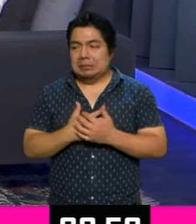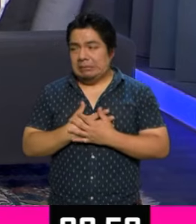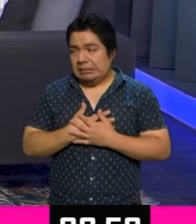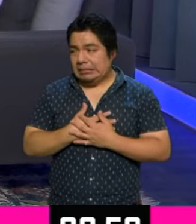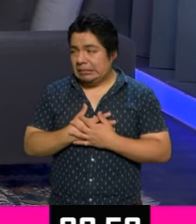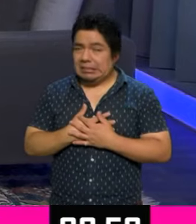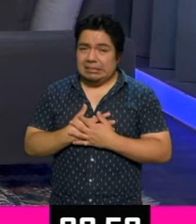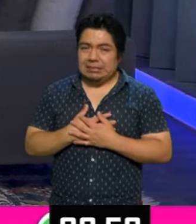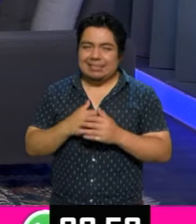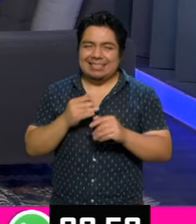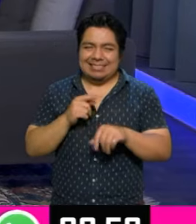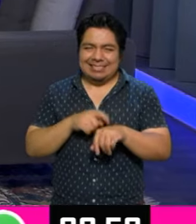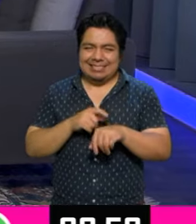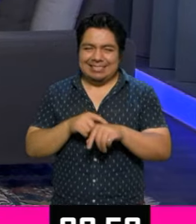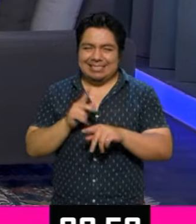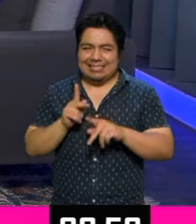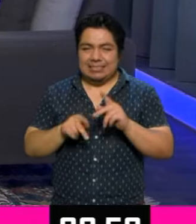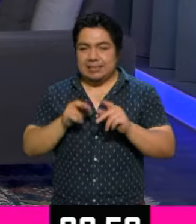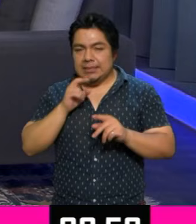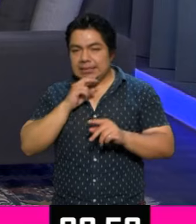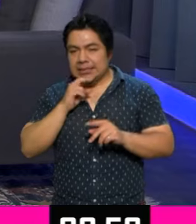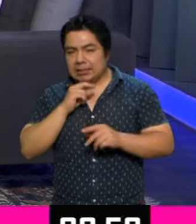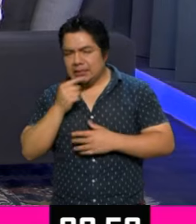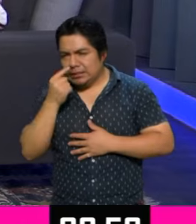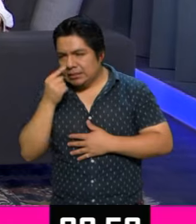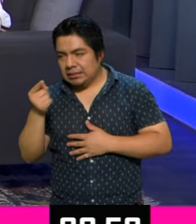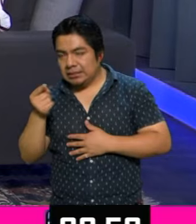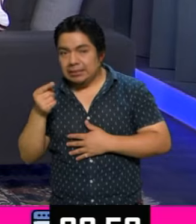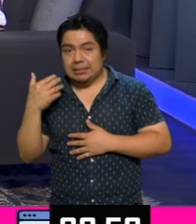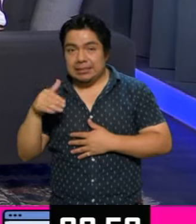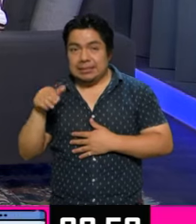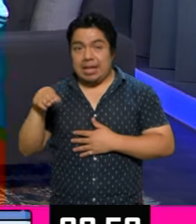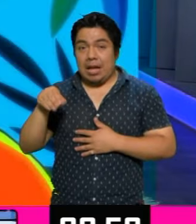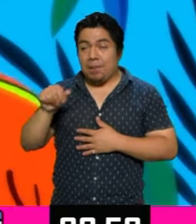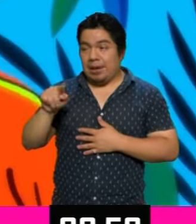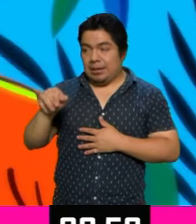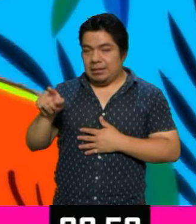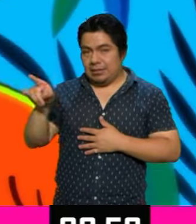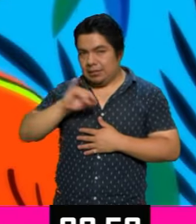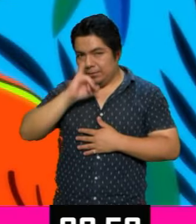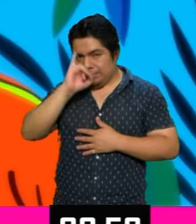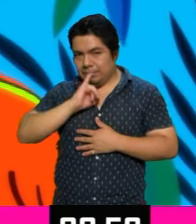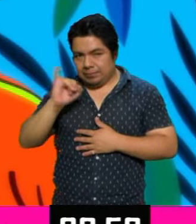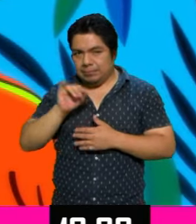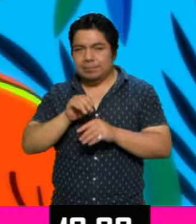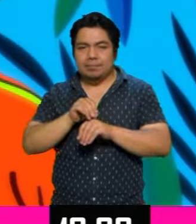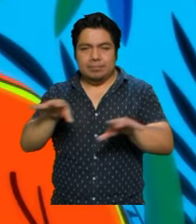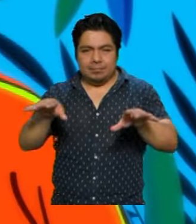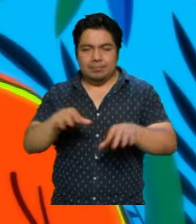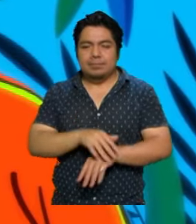ánimo. Vámonos un corte y regresamos que ya medio está. Y va tres en su forma.